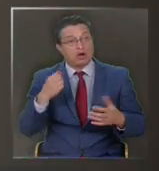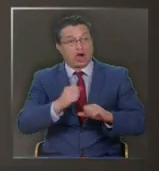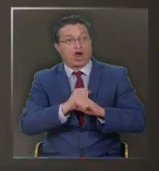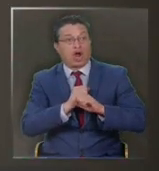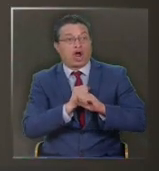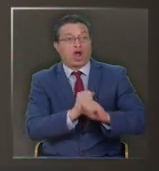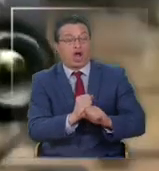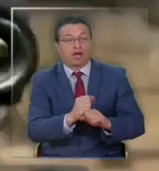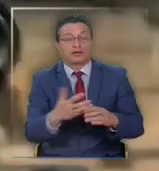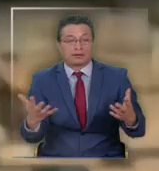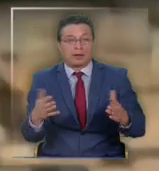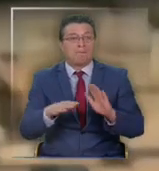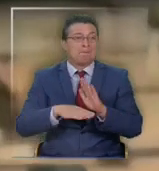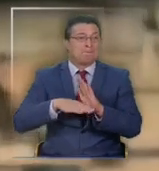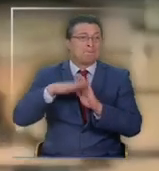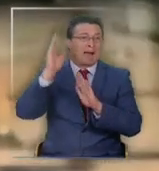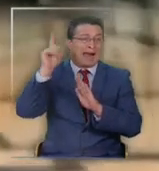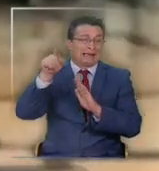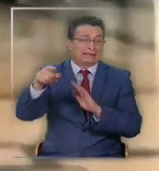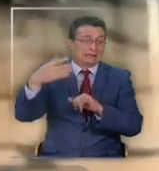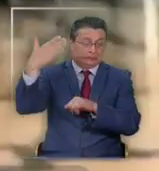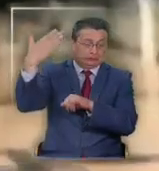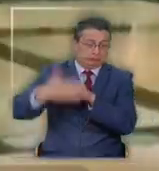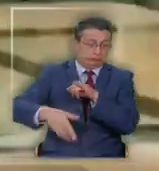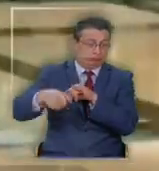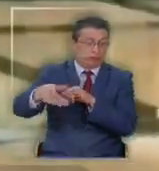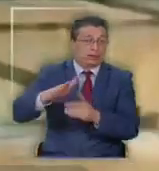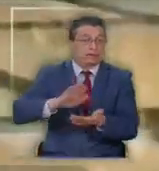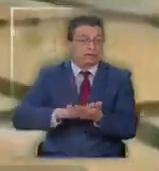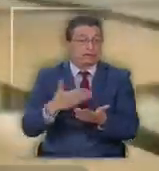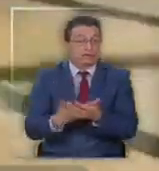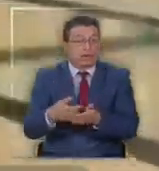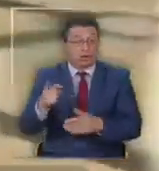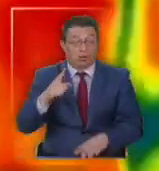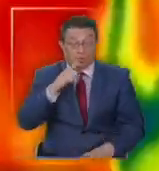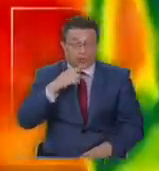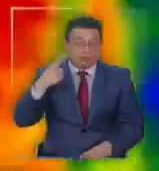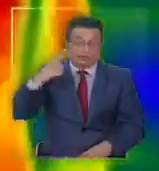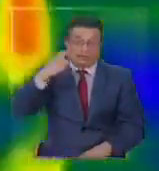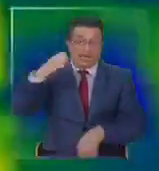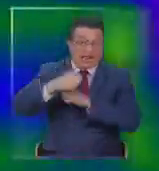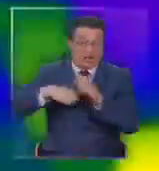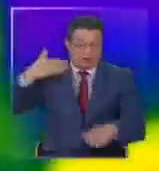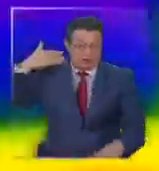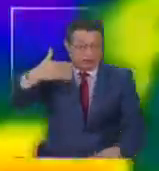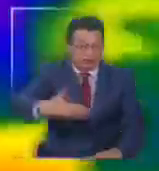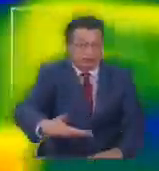combate al mayor enemigo sanitario de los últimos 100 años.